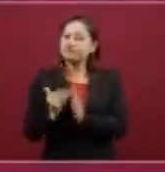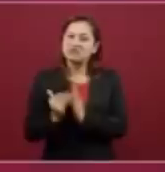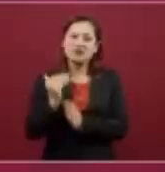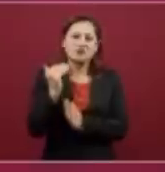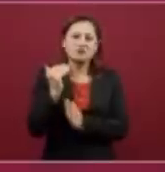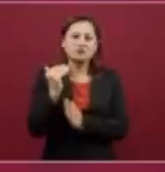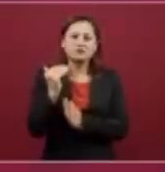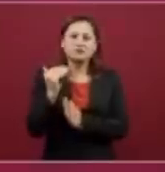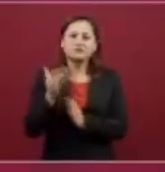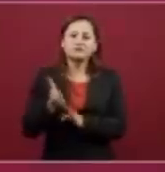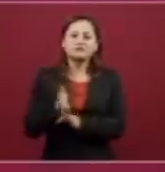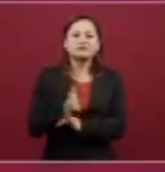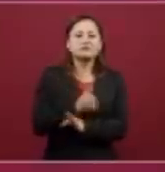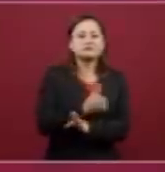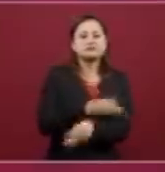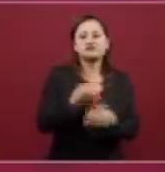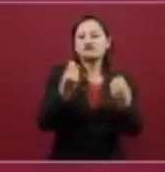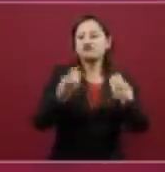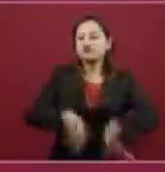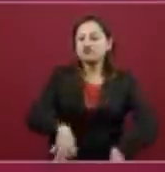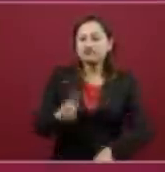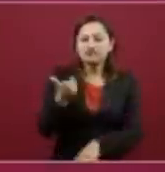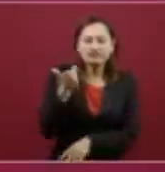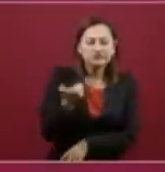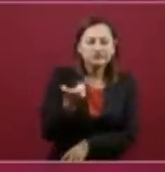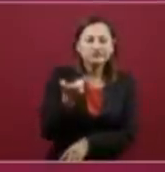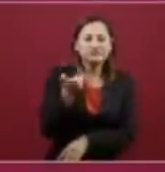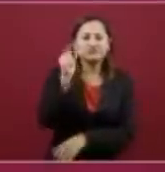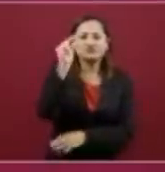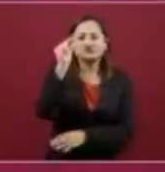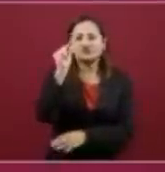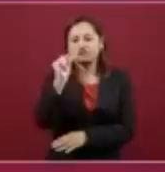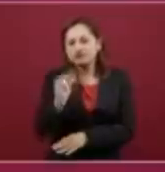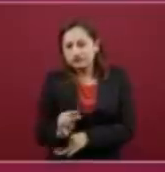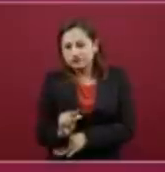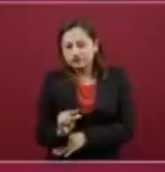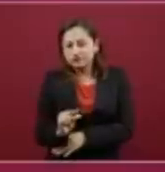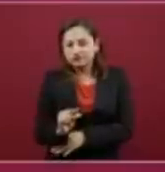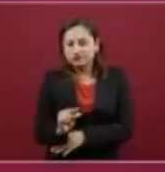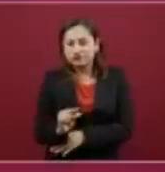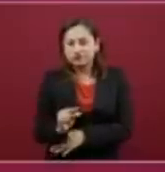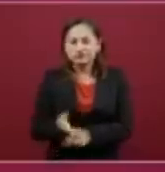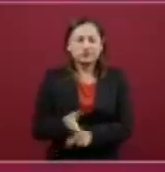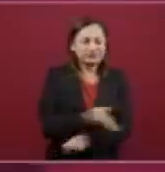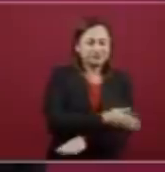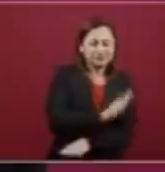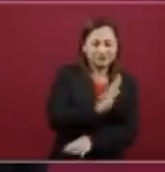que perdió el salario en el periodo neoliberal.